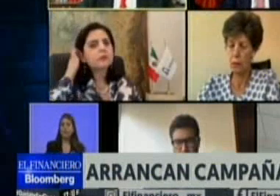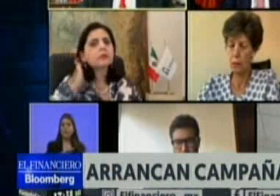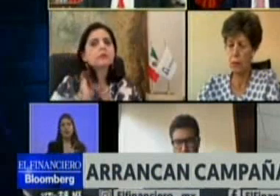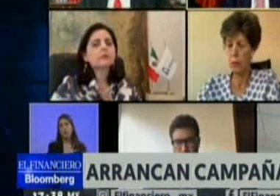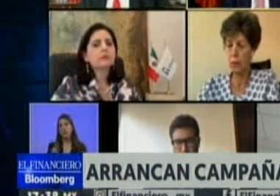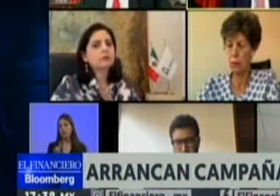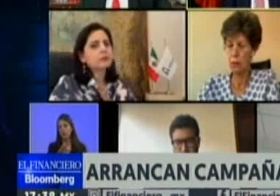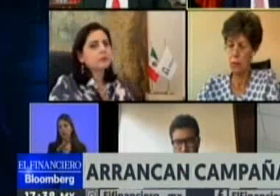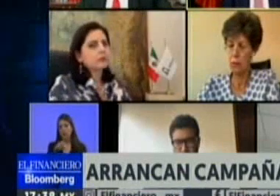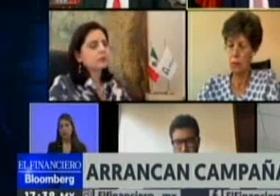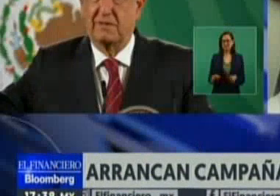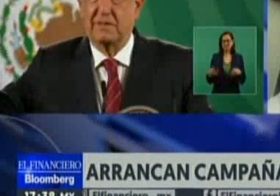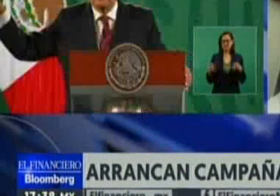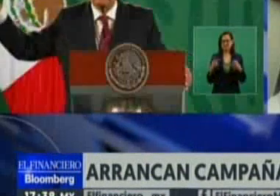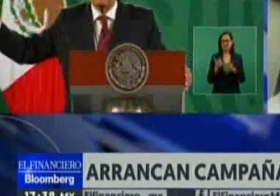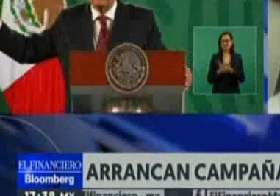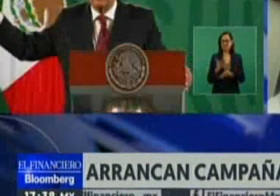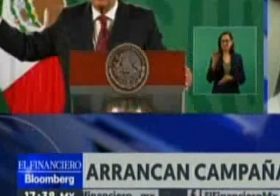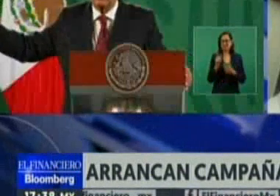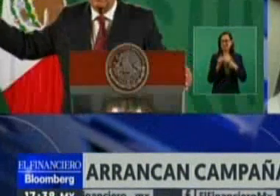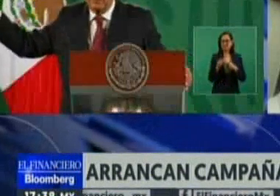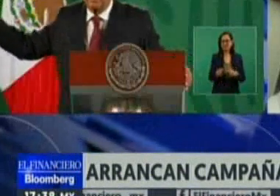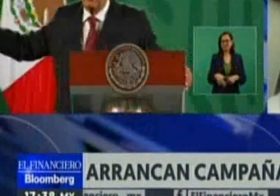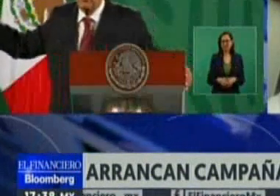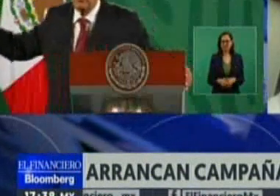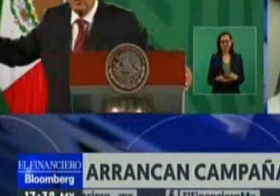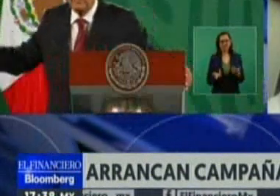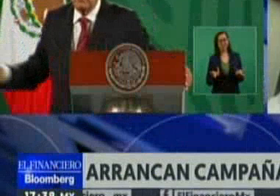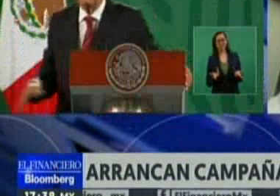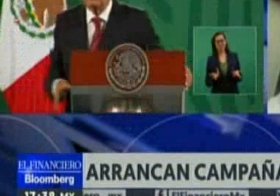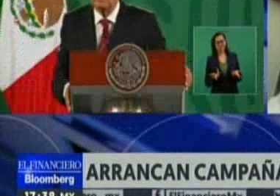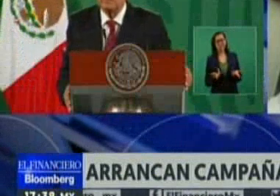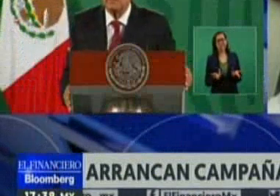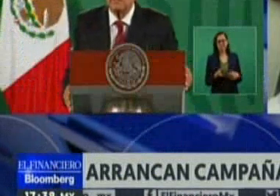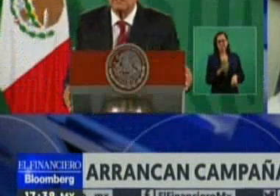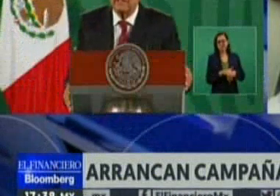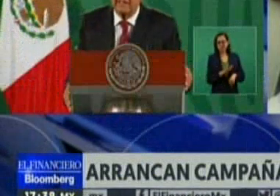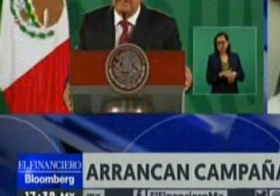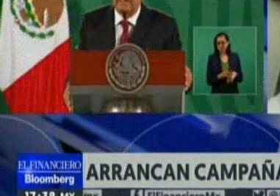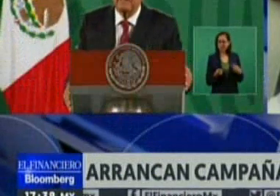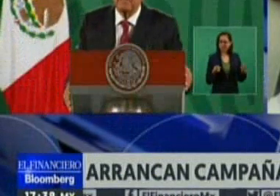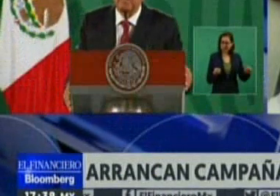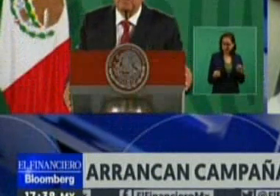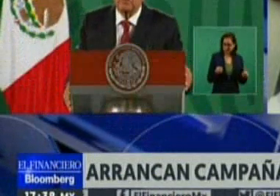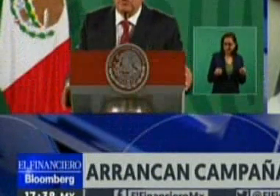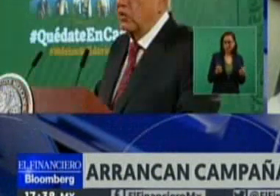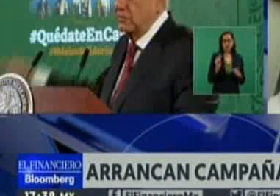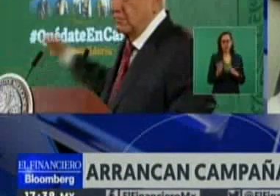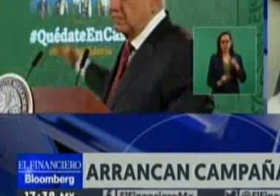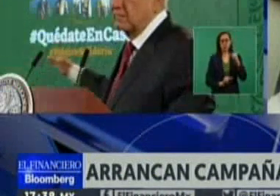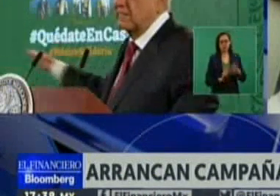salud y, en su caso, de protección civil. Sí. Fuera de eso, la información debe ser institucional